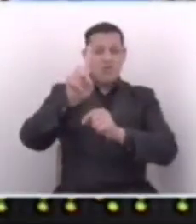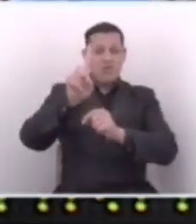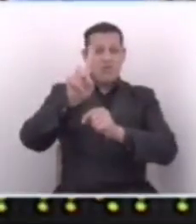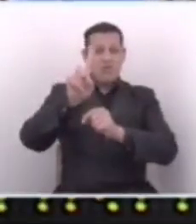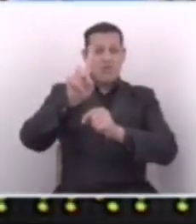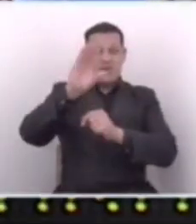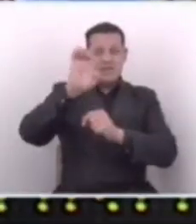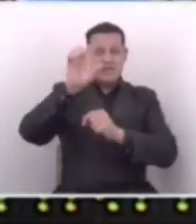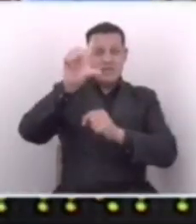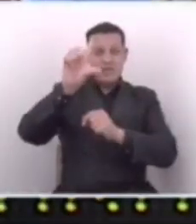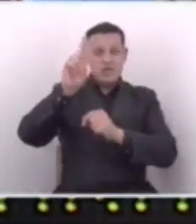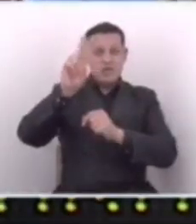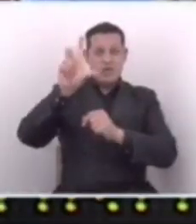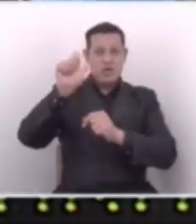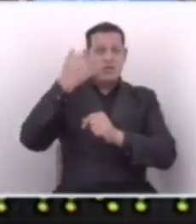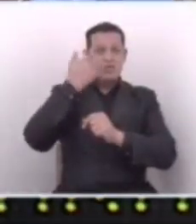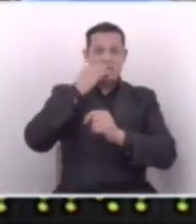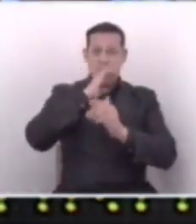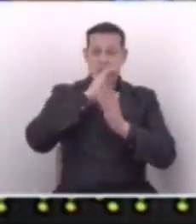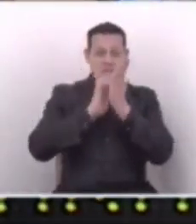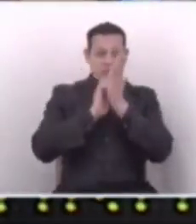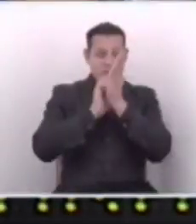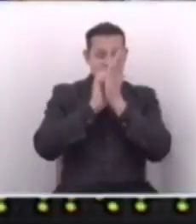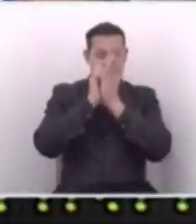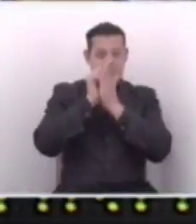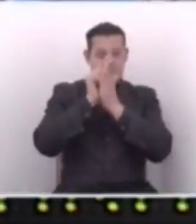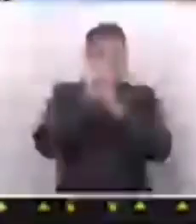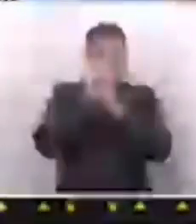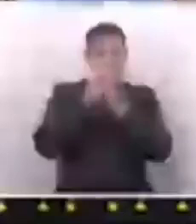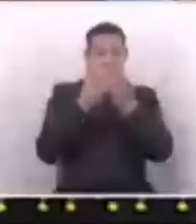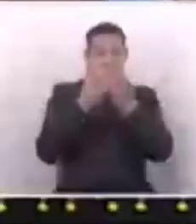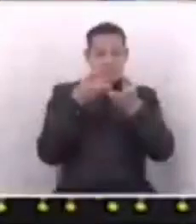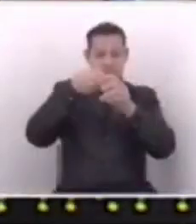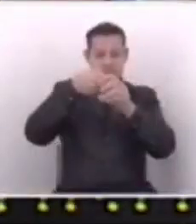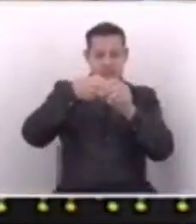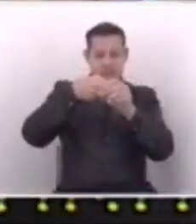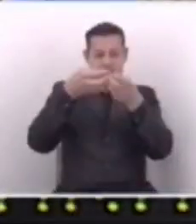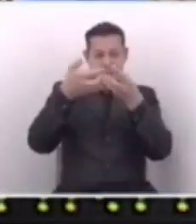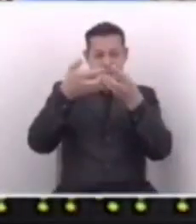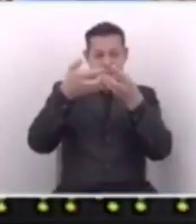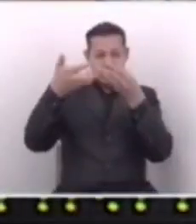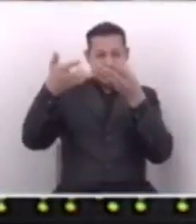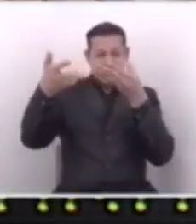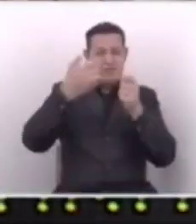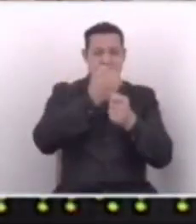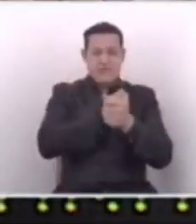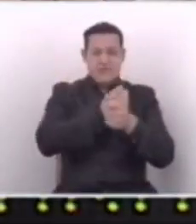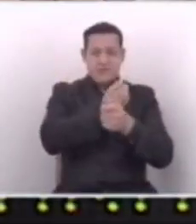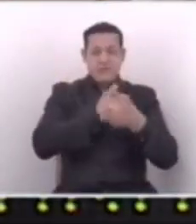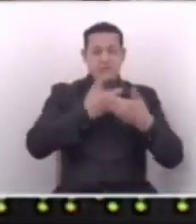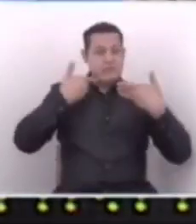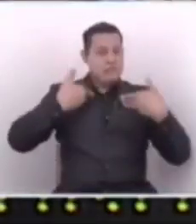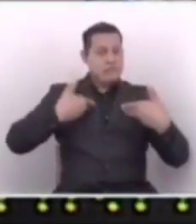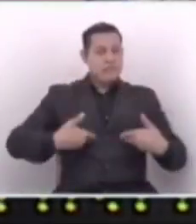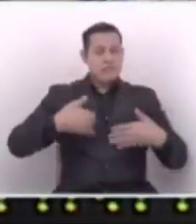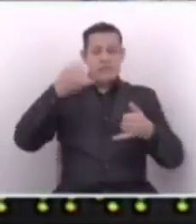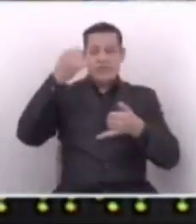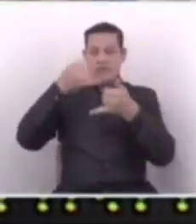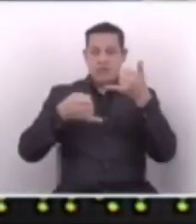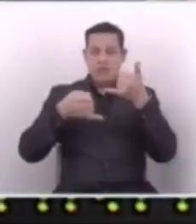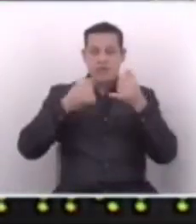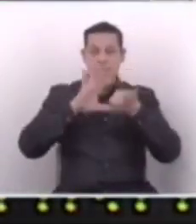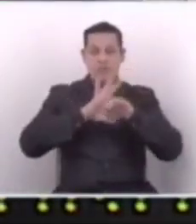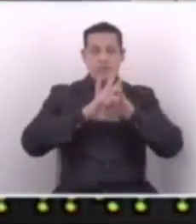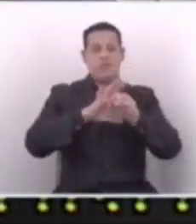tan sola célula cancerosa. Se va a reproducir, va a ser metástasis, va a hacer sufrir ese cuerpo y al